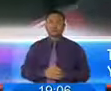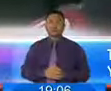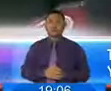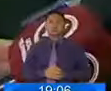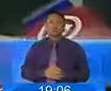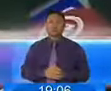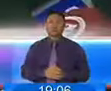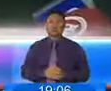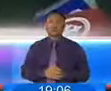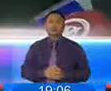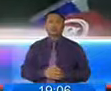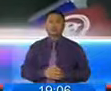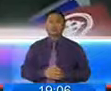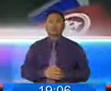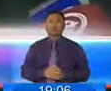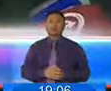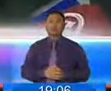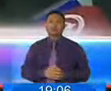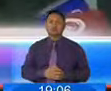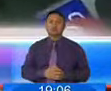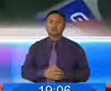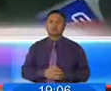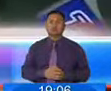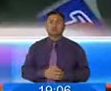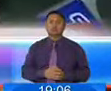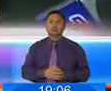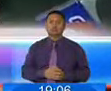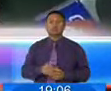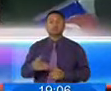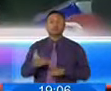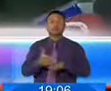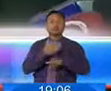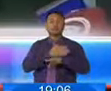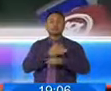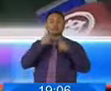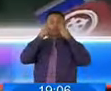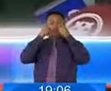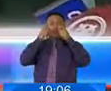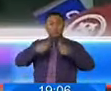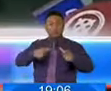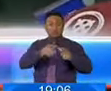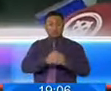tipicidad, en virtud de que efectivamente cuando Fiscalía